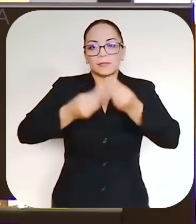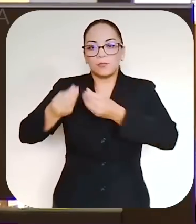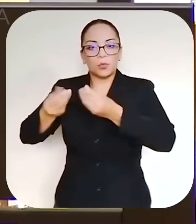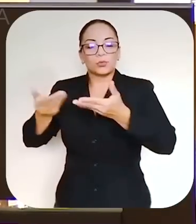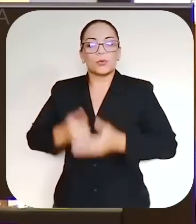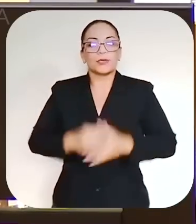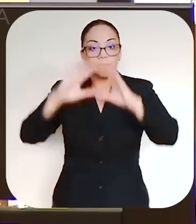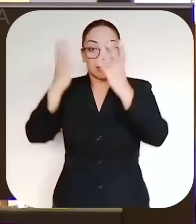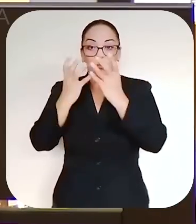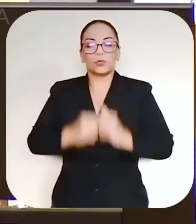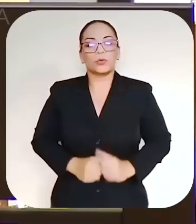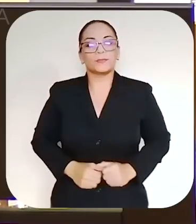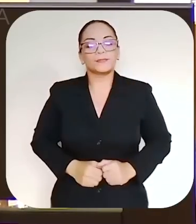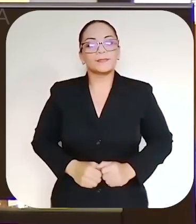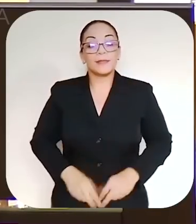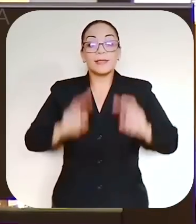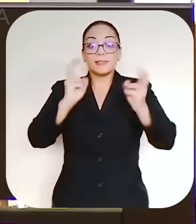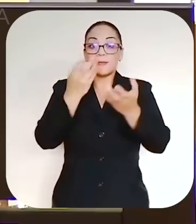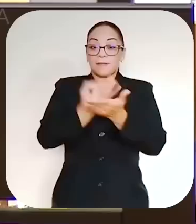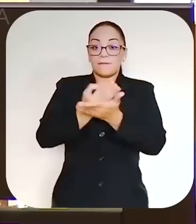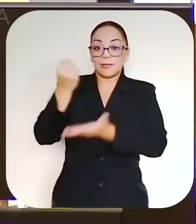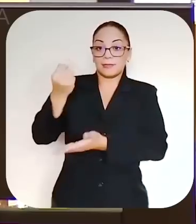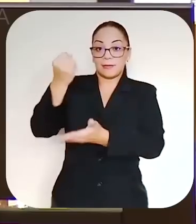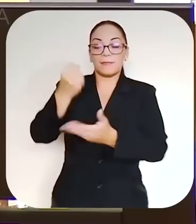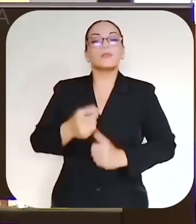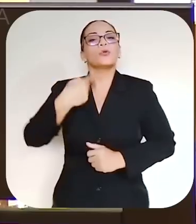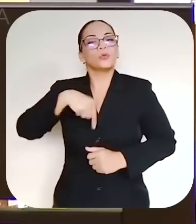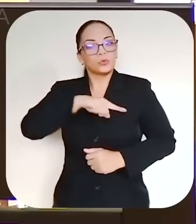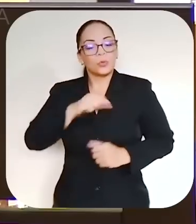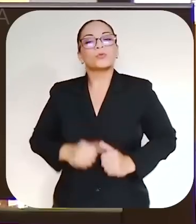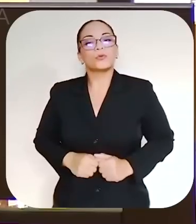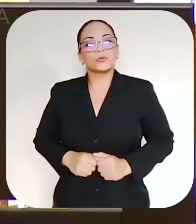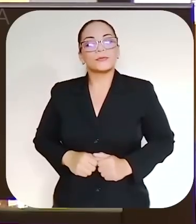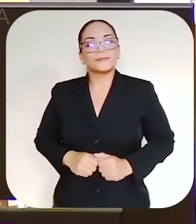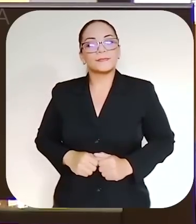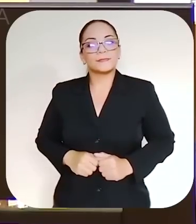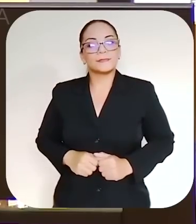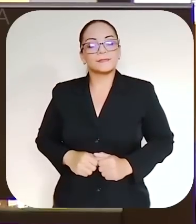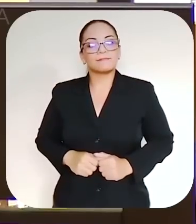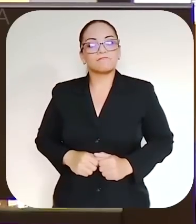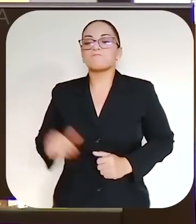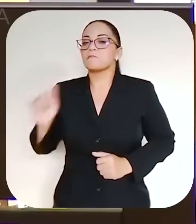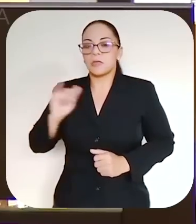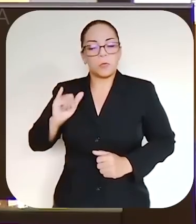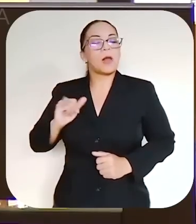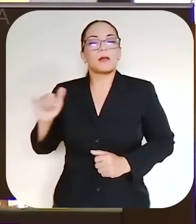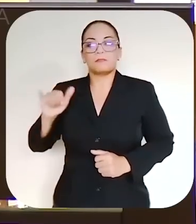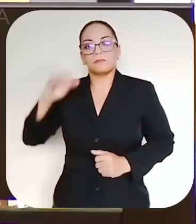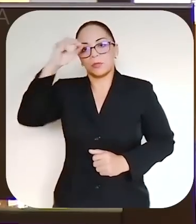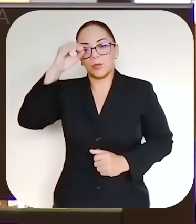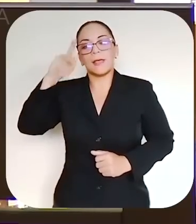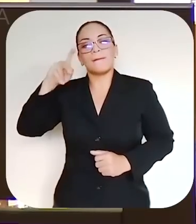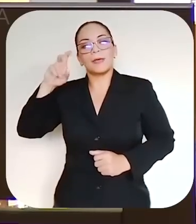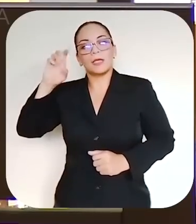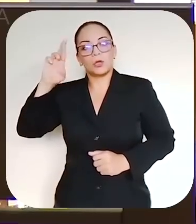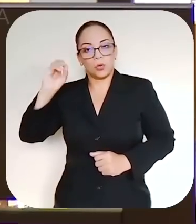suministro mundial sobre el tema del financiamiento nos unimos y al llamado